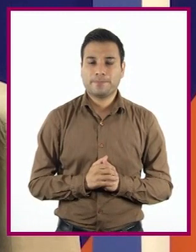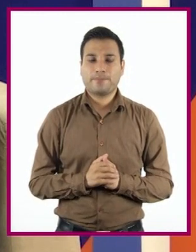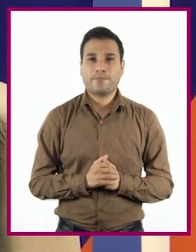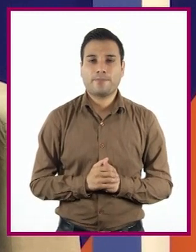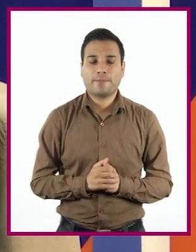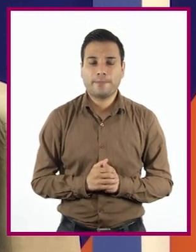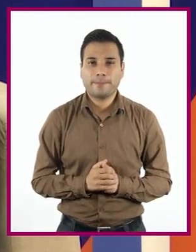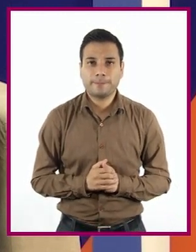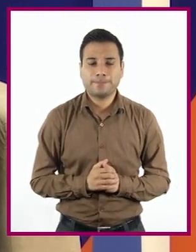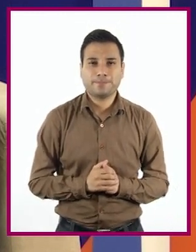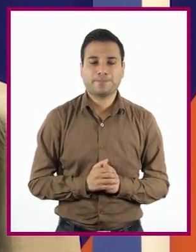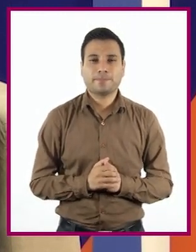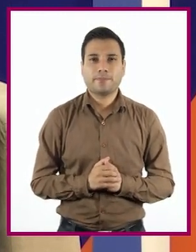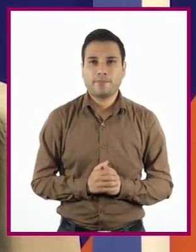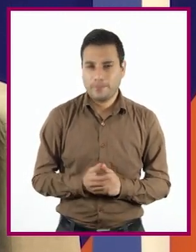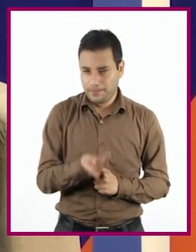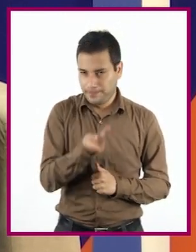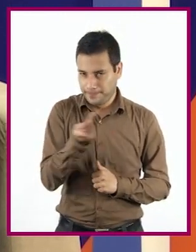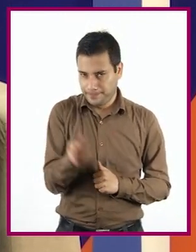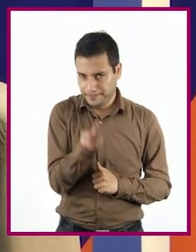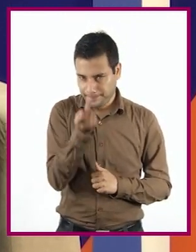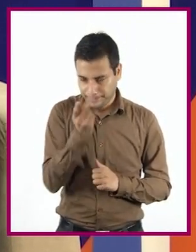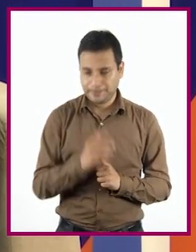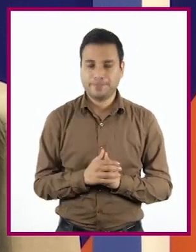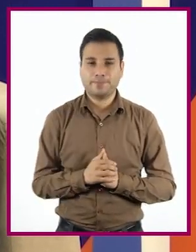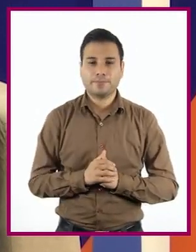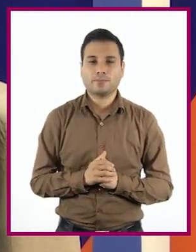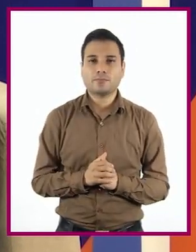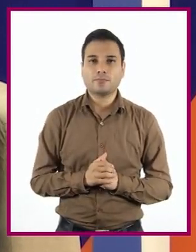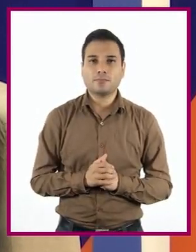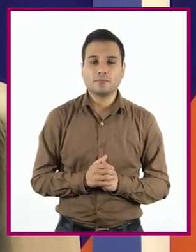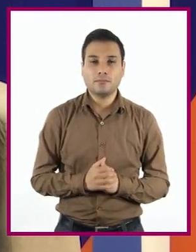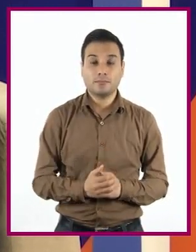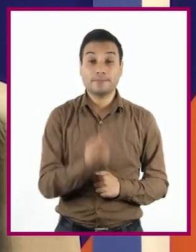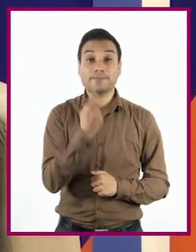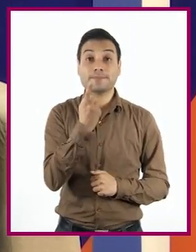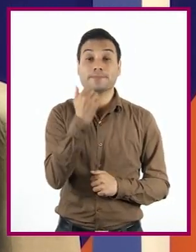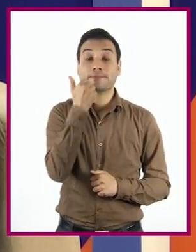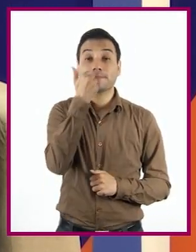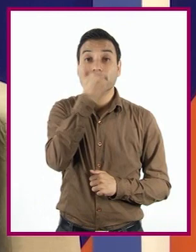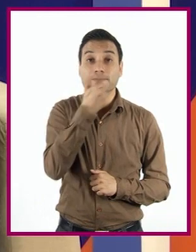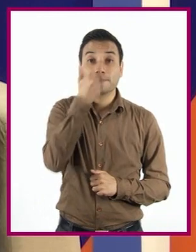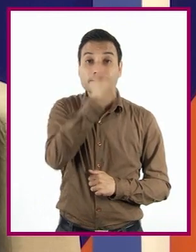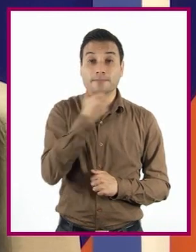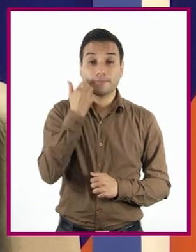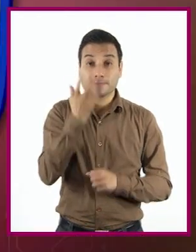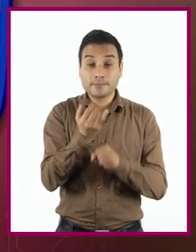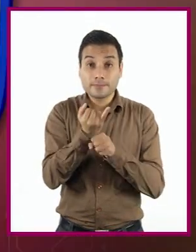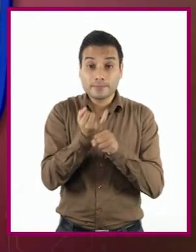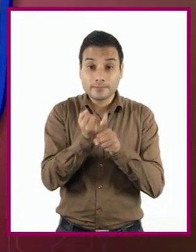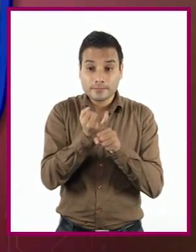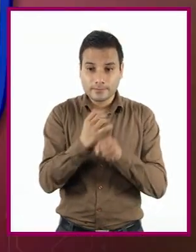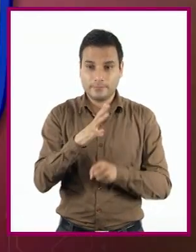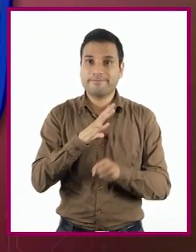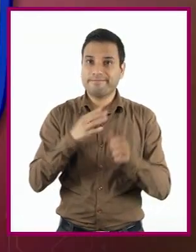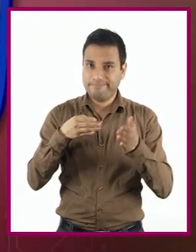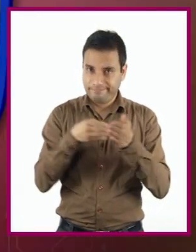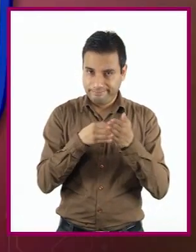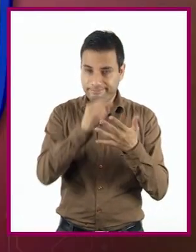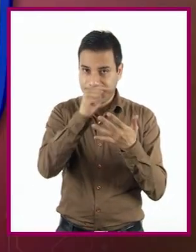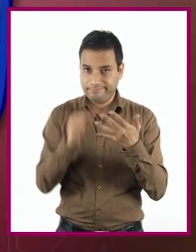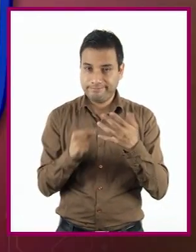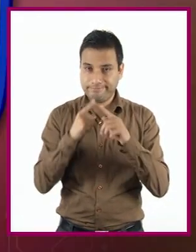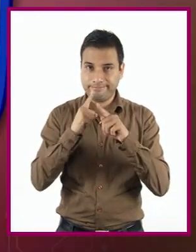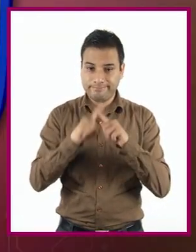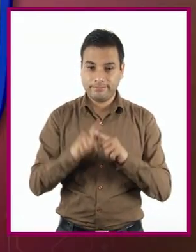Rodolfo, ¿cuáles son los principales retos que debe vencer un alumno que decide dedicarse a la investigación? Bueno, en realidad